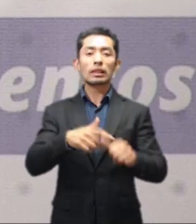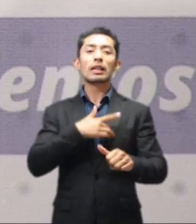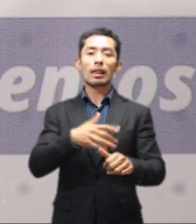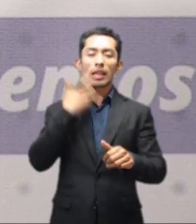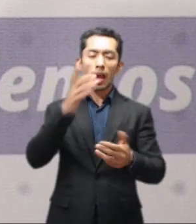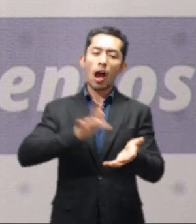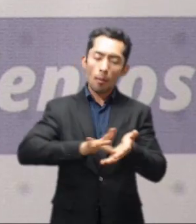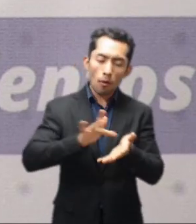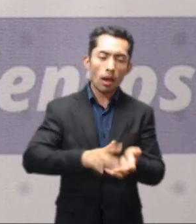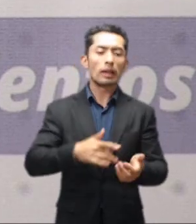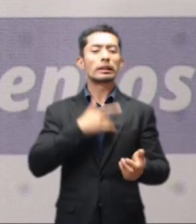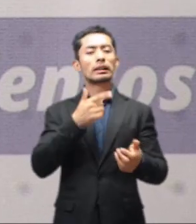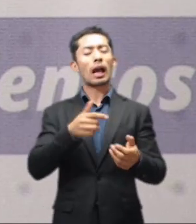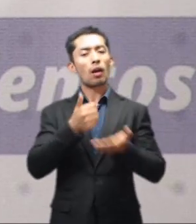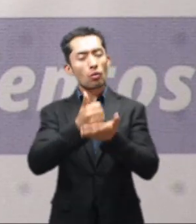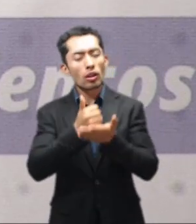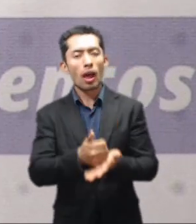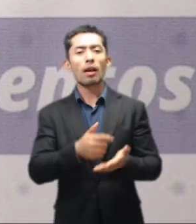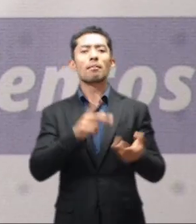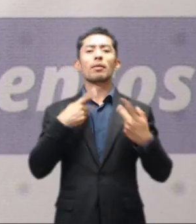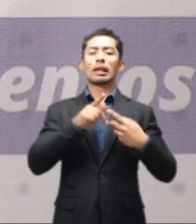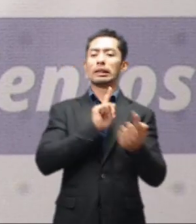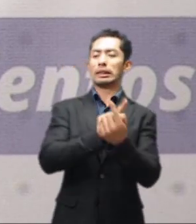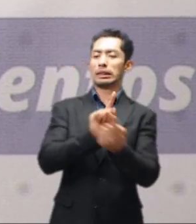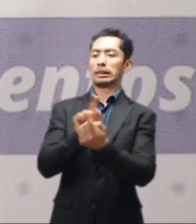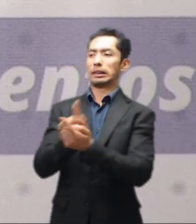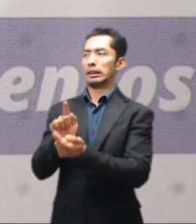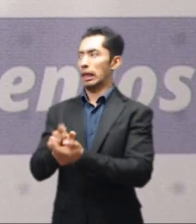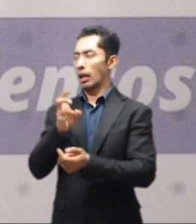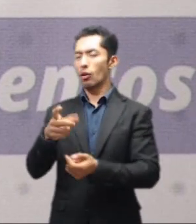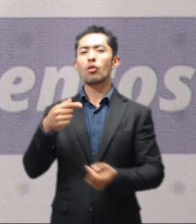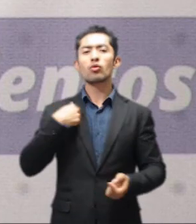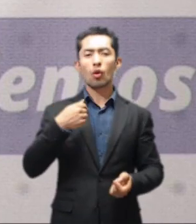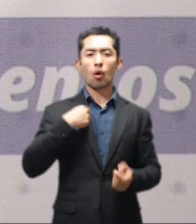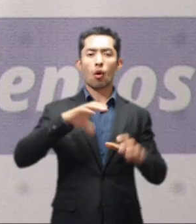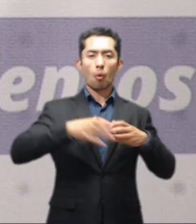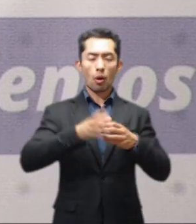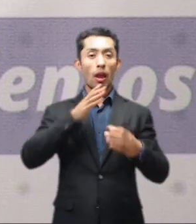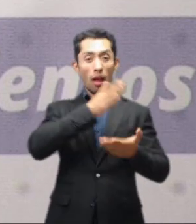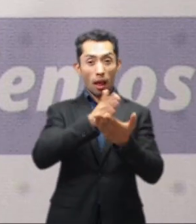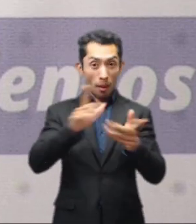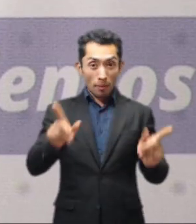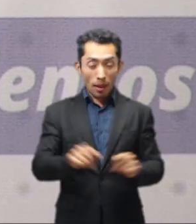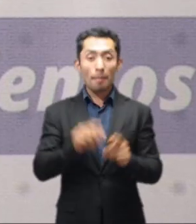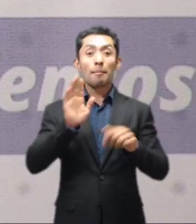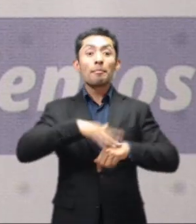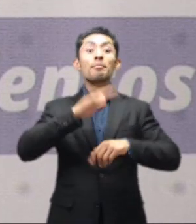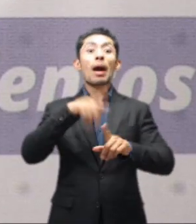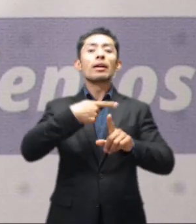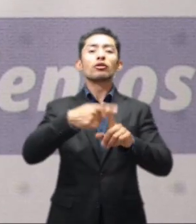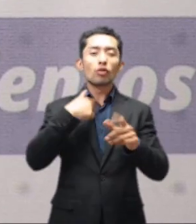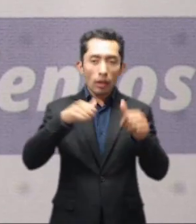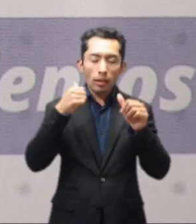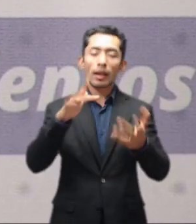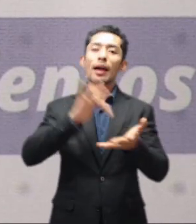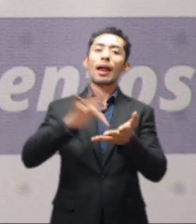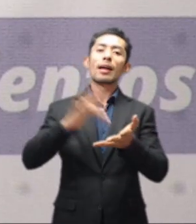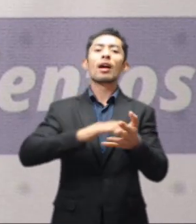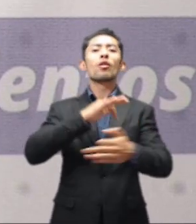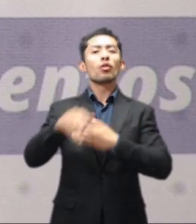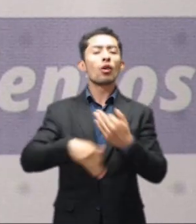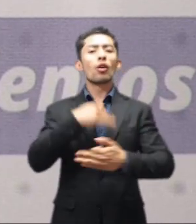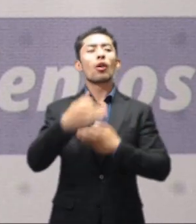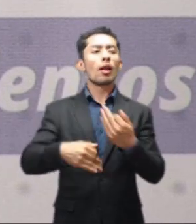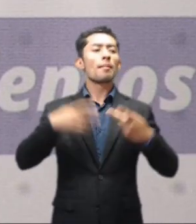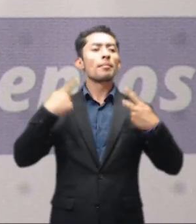apoyarlos el don de ayudarlos la cercanía a la gente yo no solo recorro las comunidades yo las escucho les agradezco a todos y a